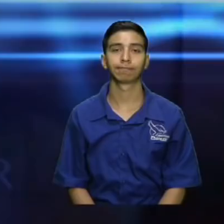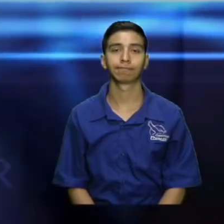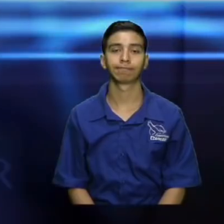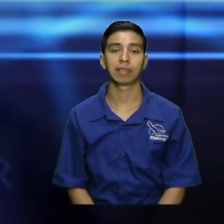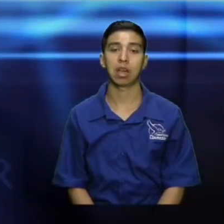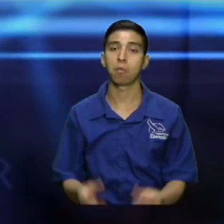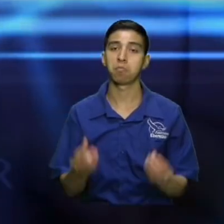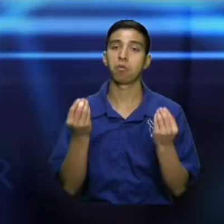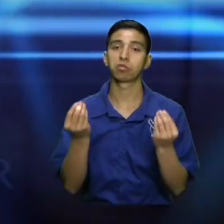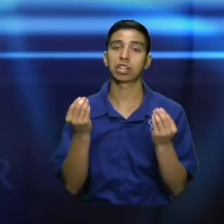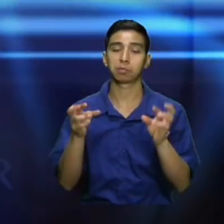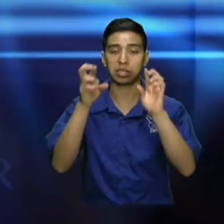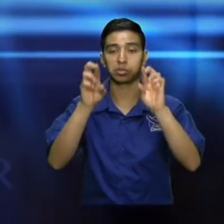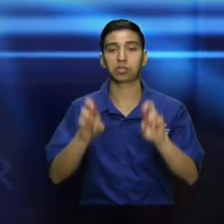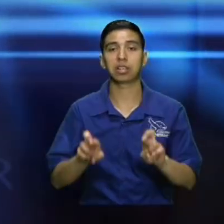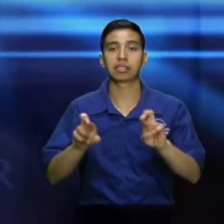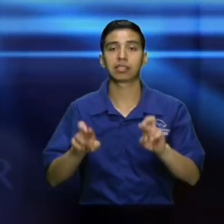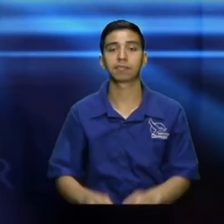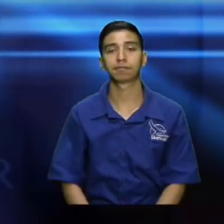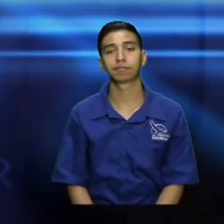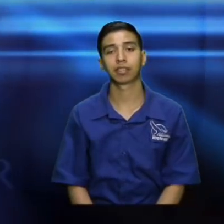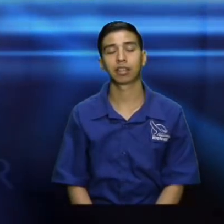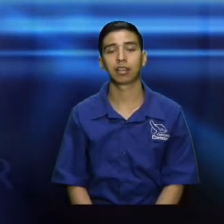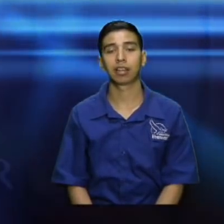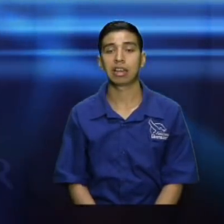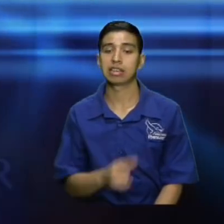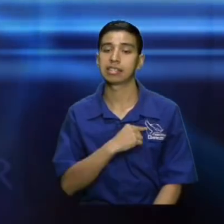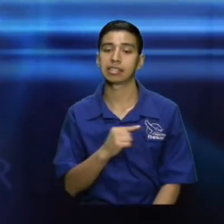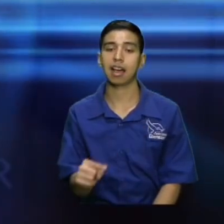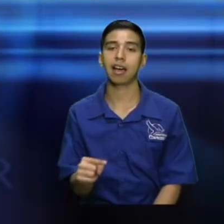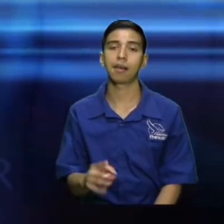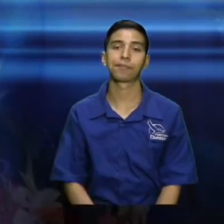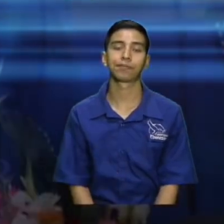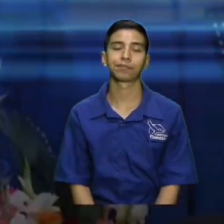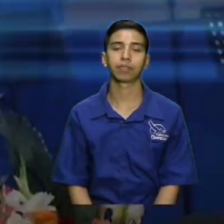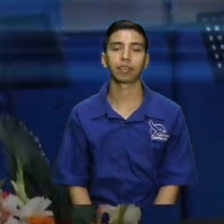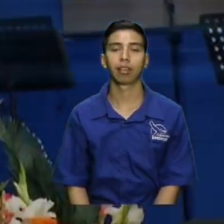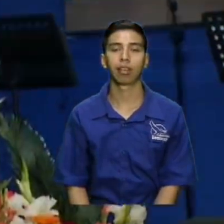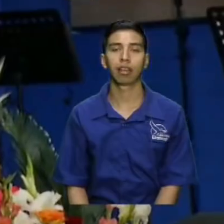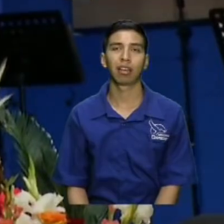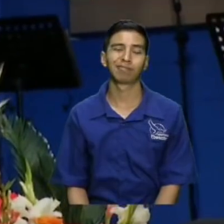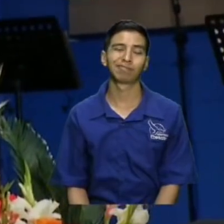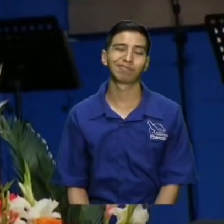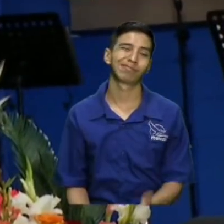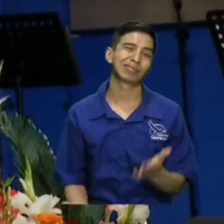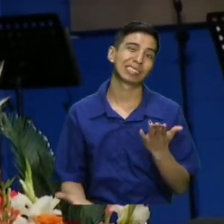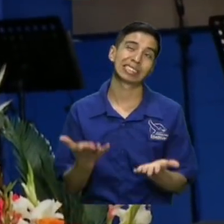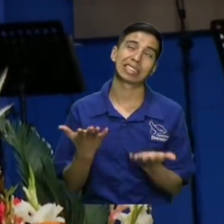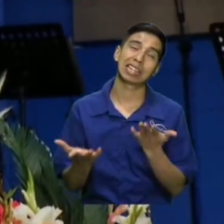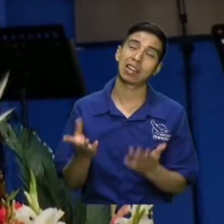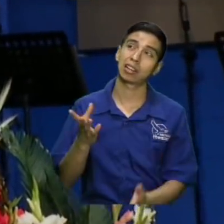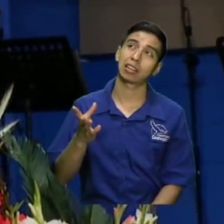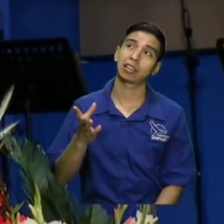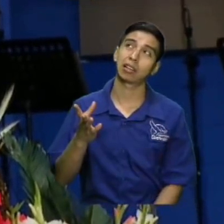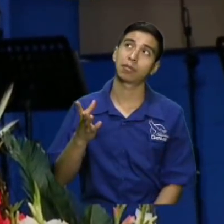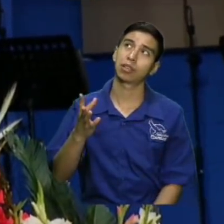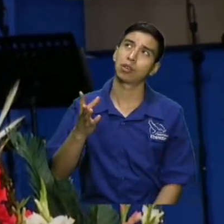La mayoría de la gente está. ¿Será que Dios eso es lo que quiere?